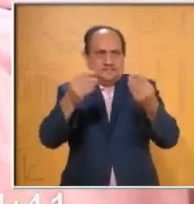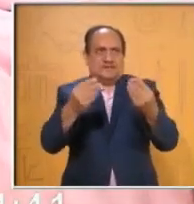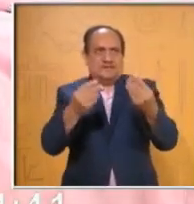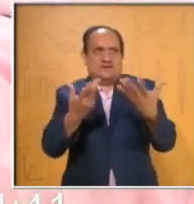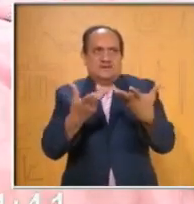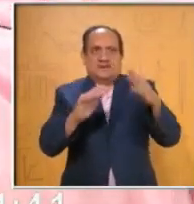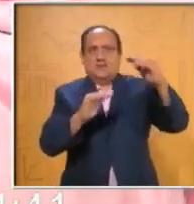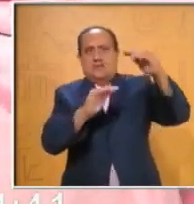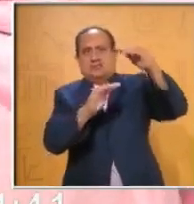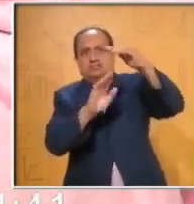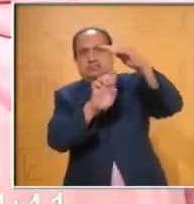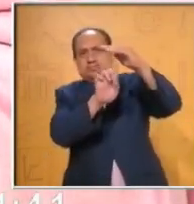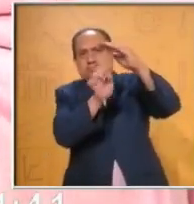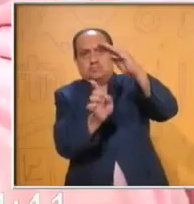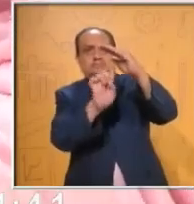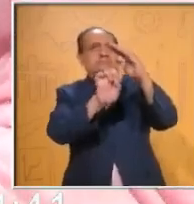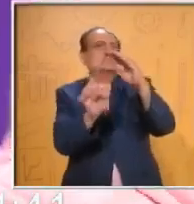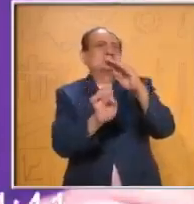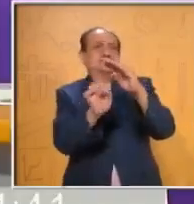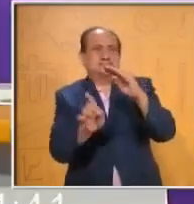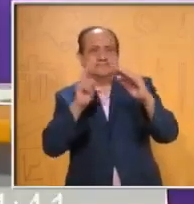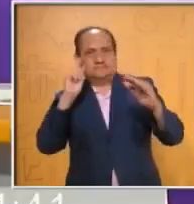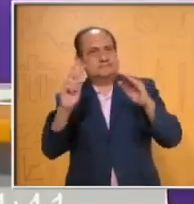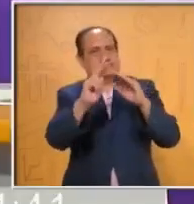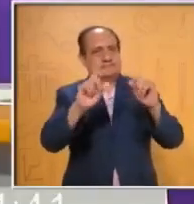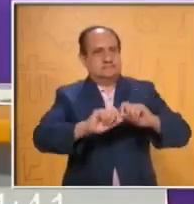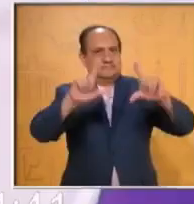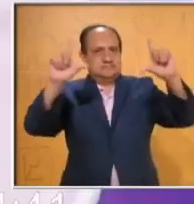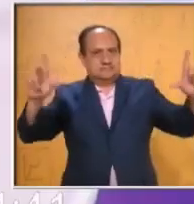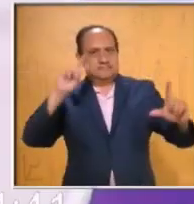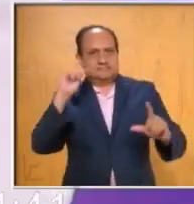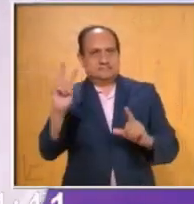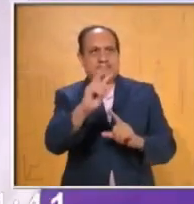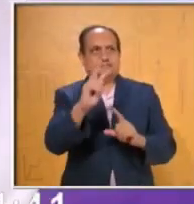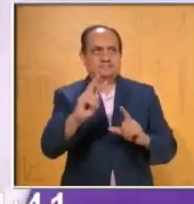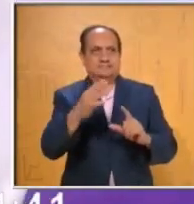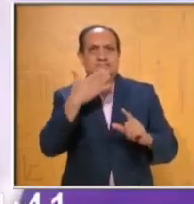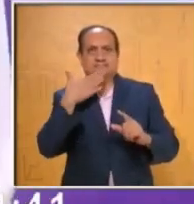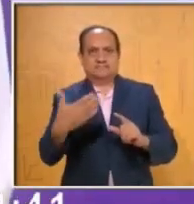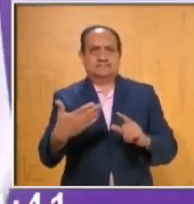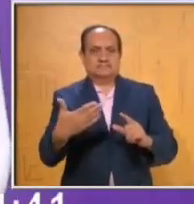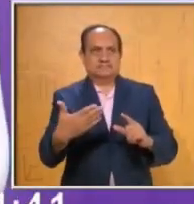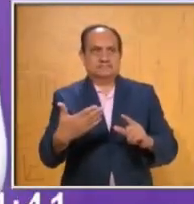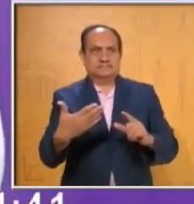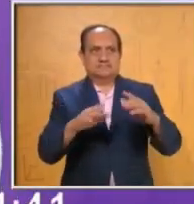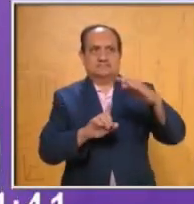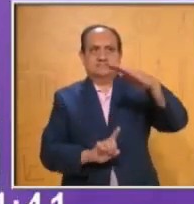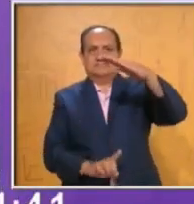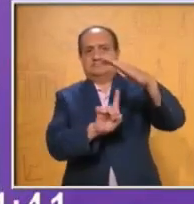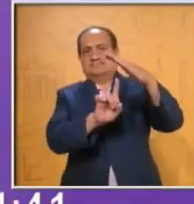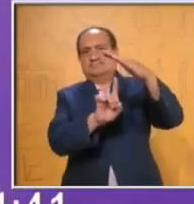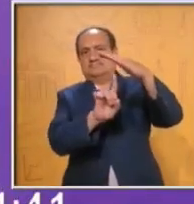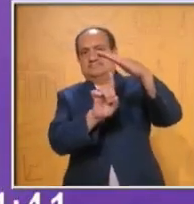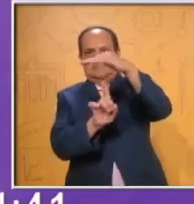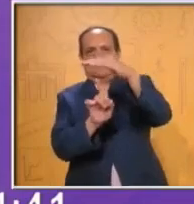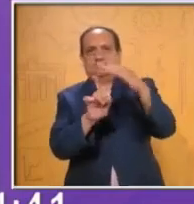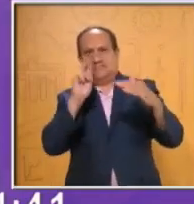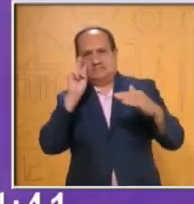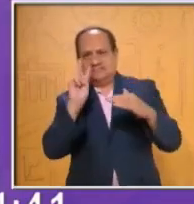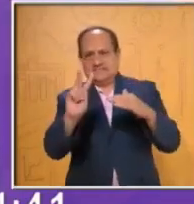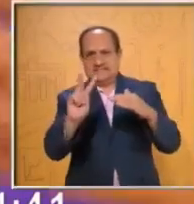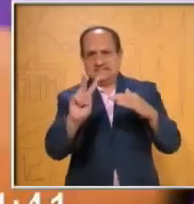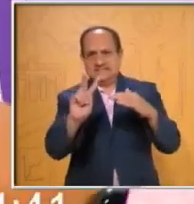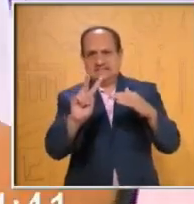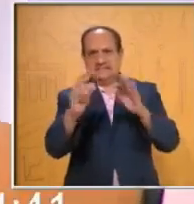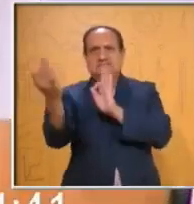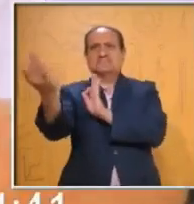una curva, así ¿verdad? Es. Miren, aquí lo vemos en pantalla. Muy bien. Se hizo una curva de frente, profe Ricky, para que observen los profes,